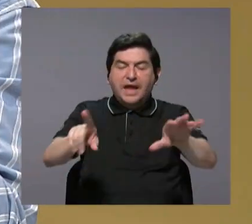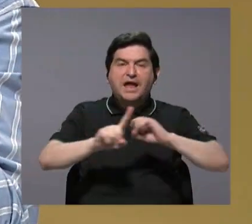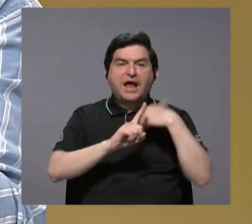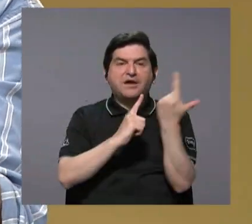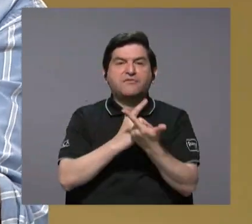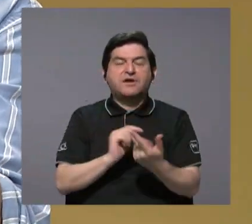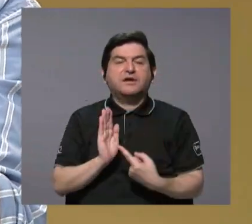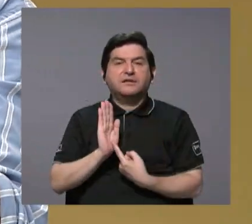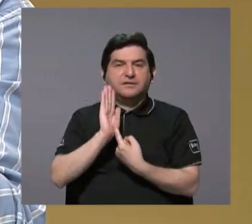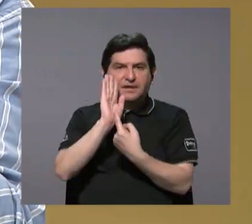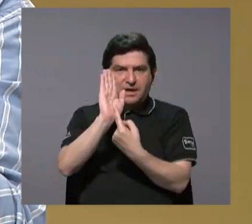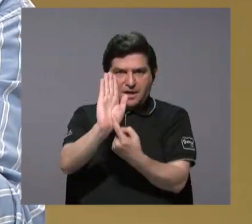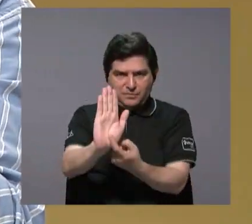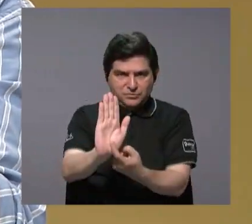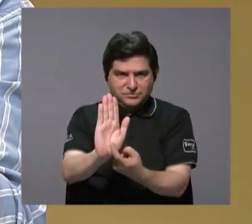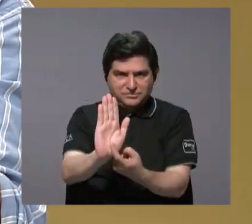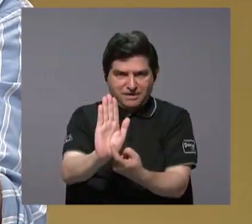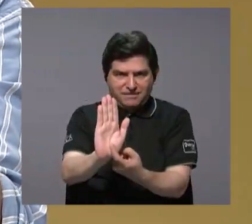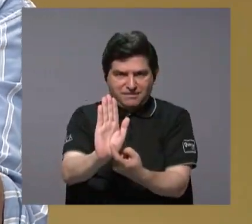a enseñarle